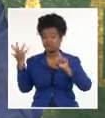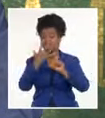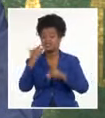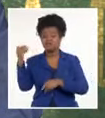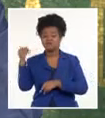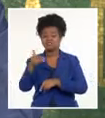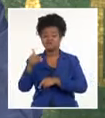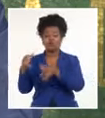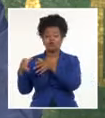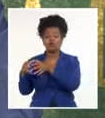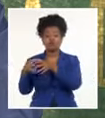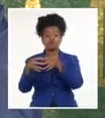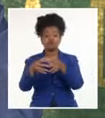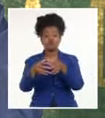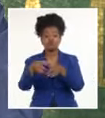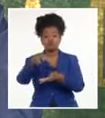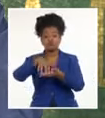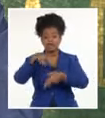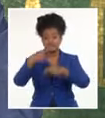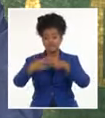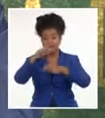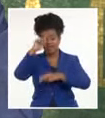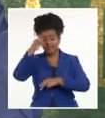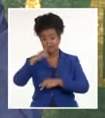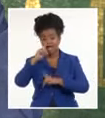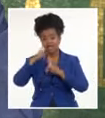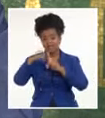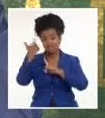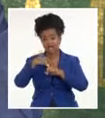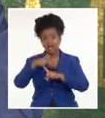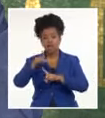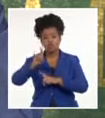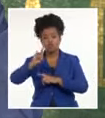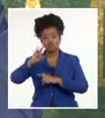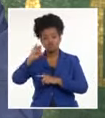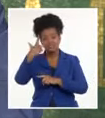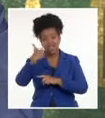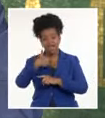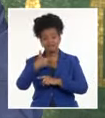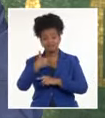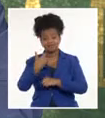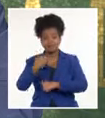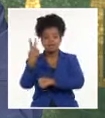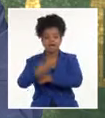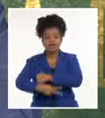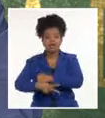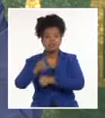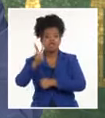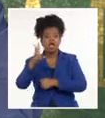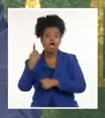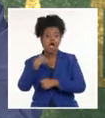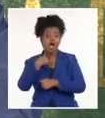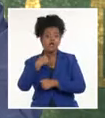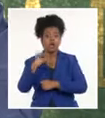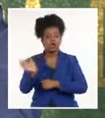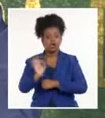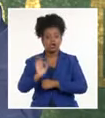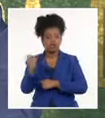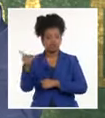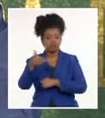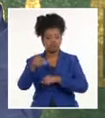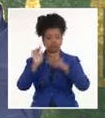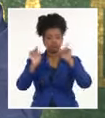delegación de Santa Lucía, que un país que desde hace unos 3 años que no participaba en la alianza, en las reuniones de la